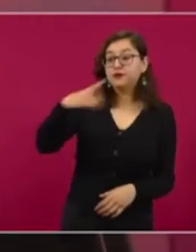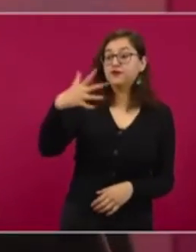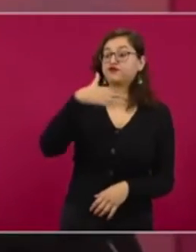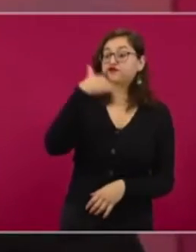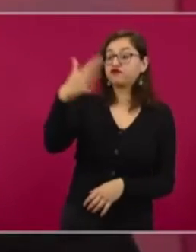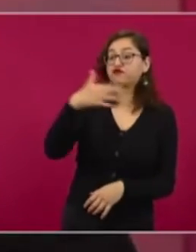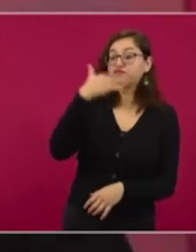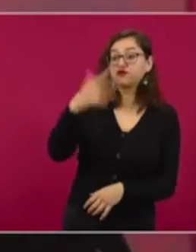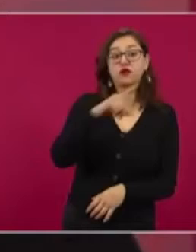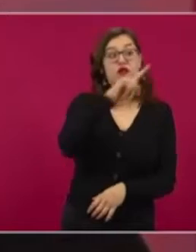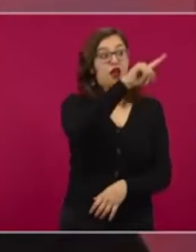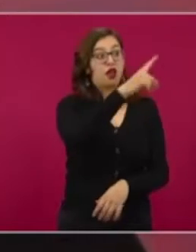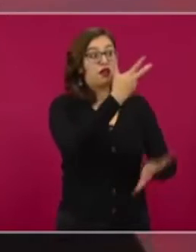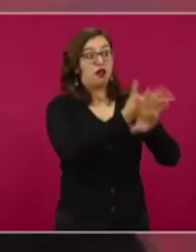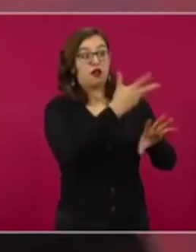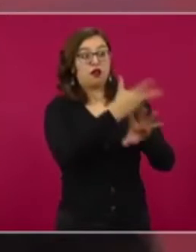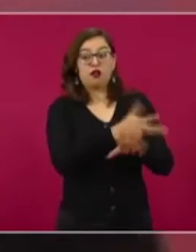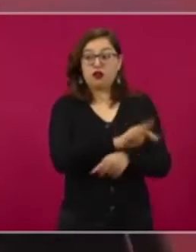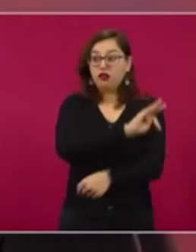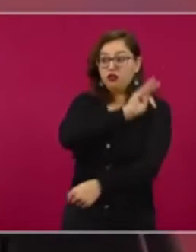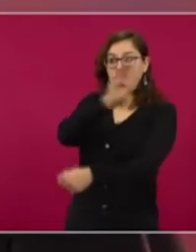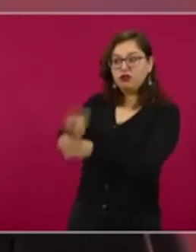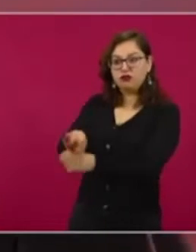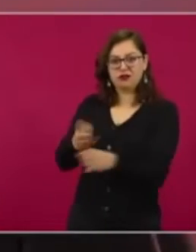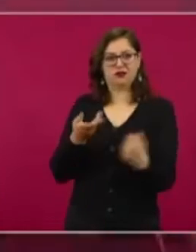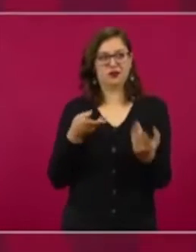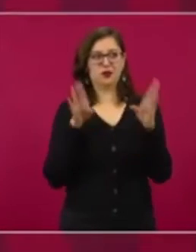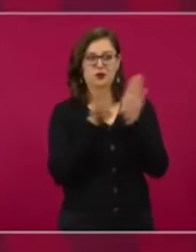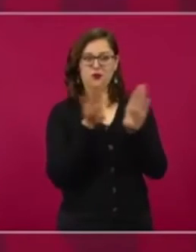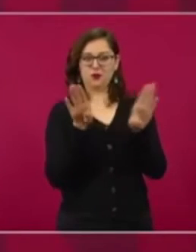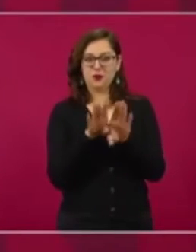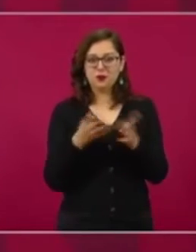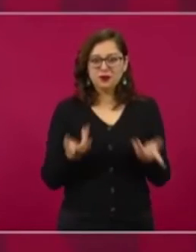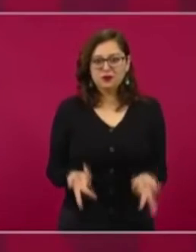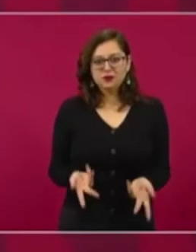Se la ponen muy difícil,